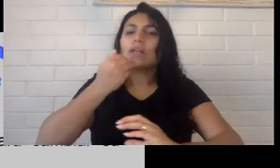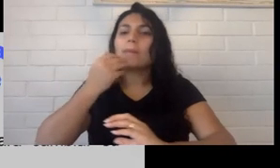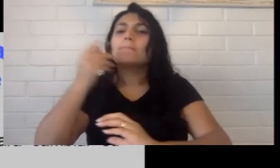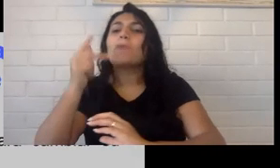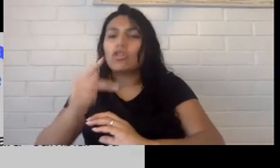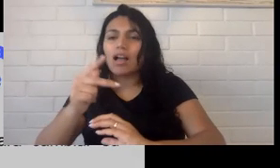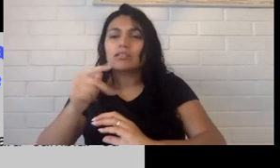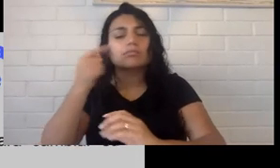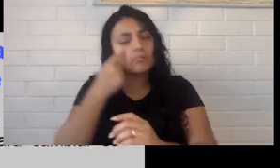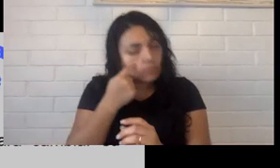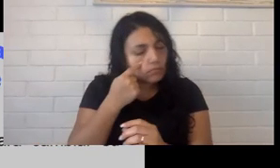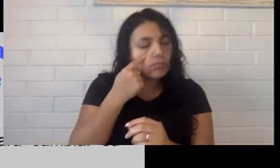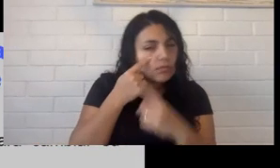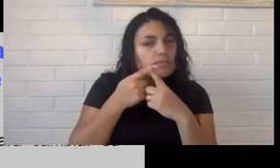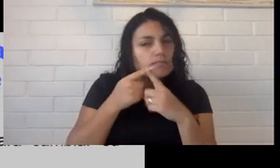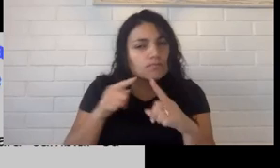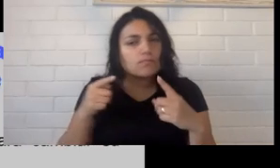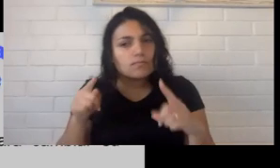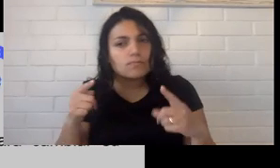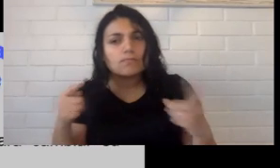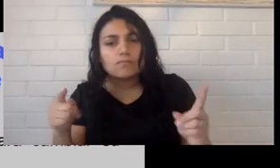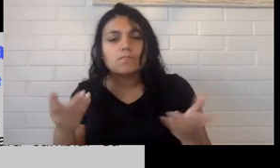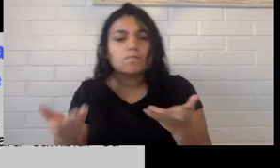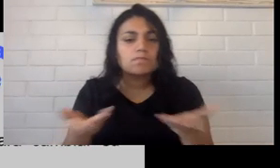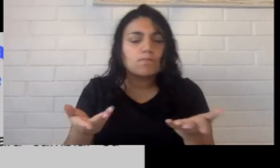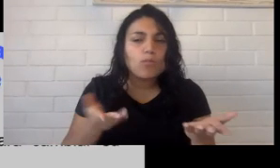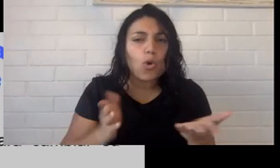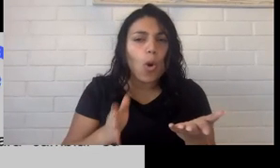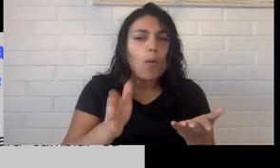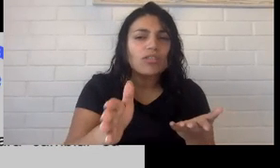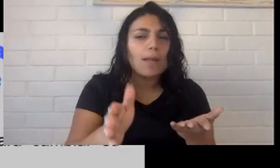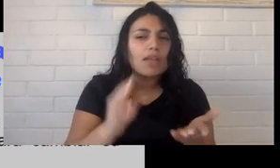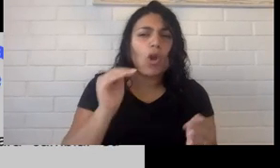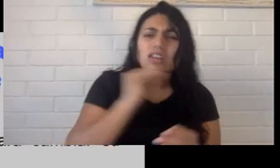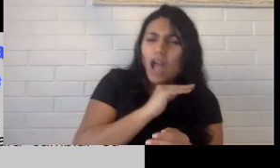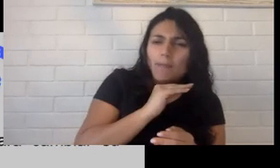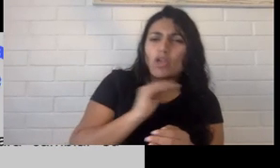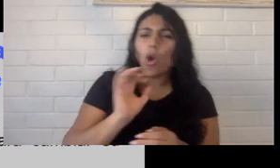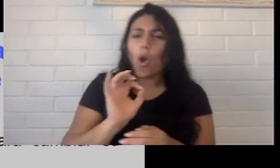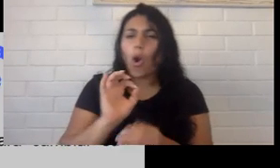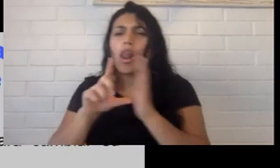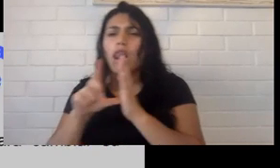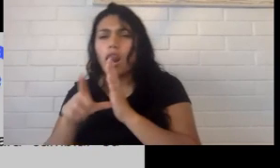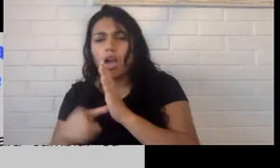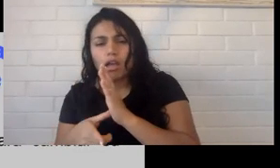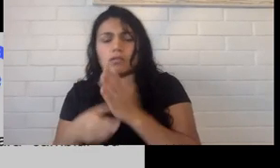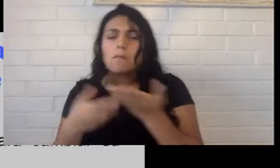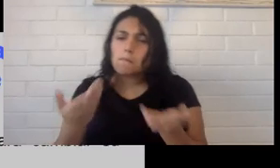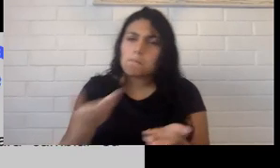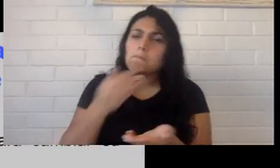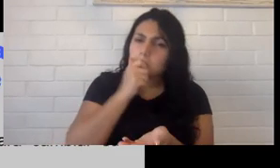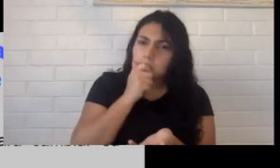estas particularidades, estas propiedades de activación rápida, por ejemplo, o lenta, y la transición desde